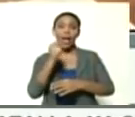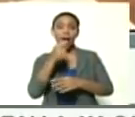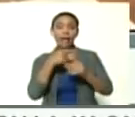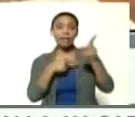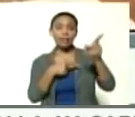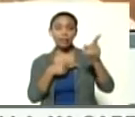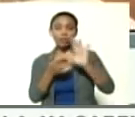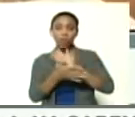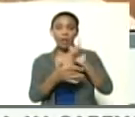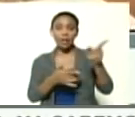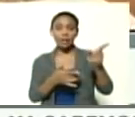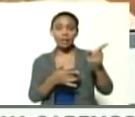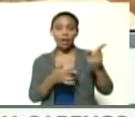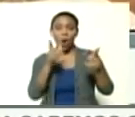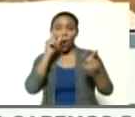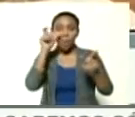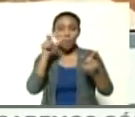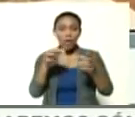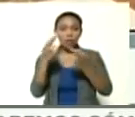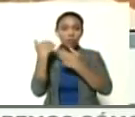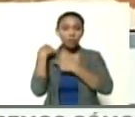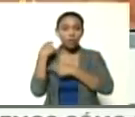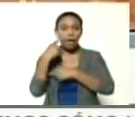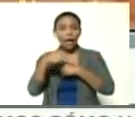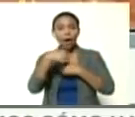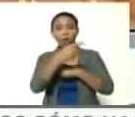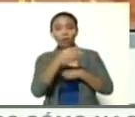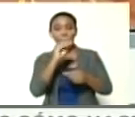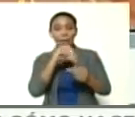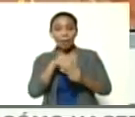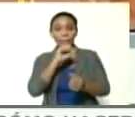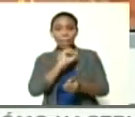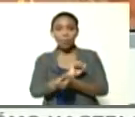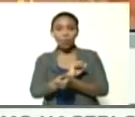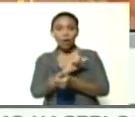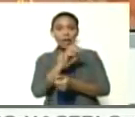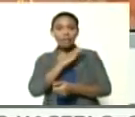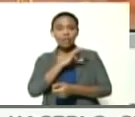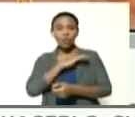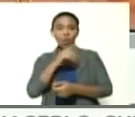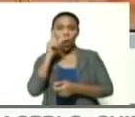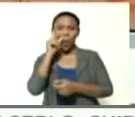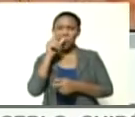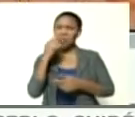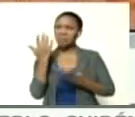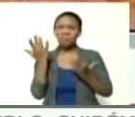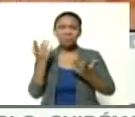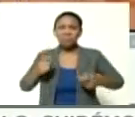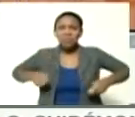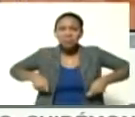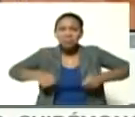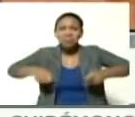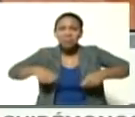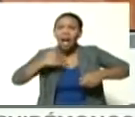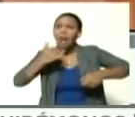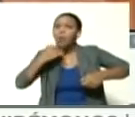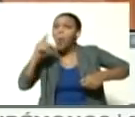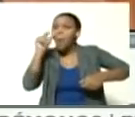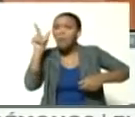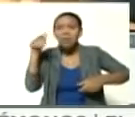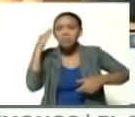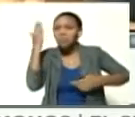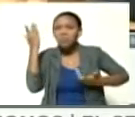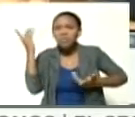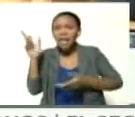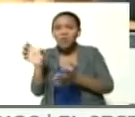de la DEA, el señor Cliver Alcalá, después que volvieron a meter preso al señor de la silla, de la rueda, la silla de ruedas, tal, después de que ese